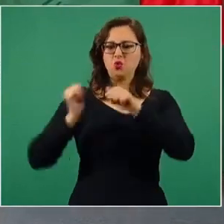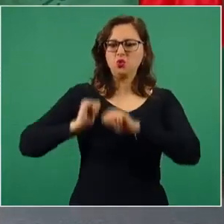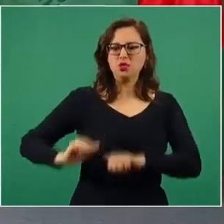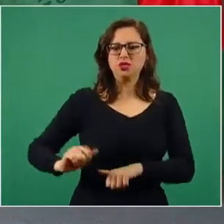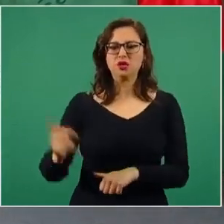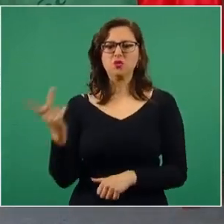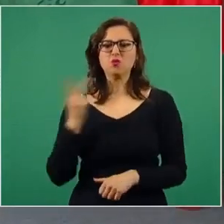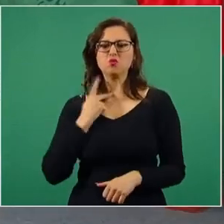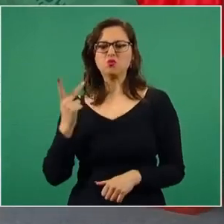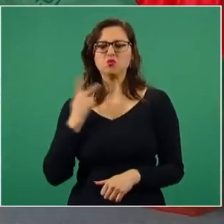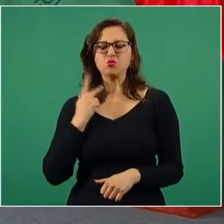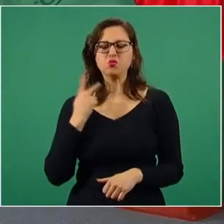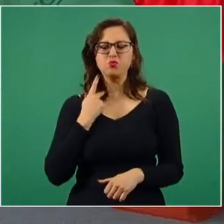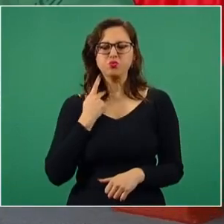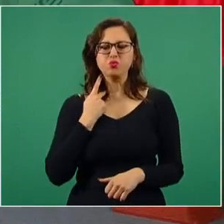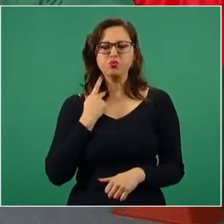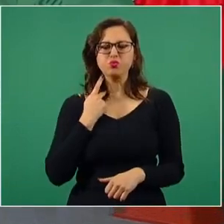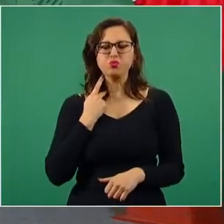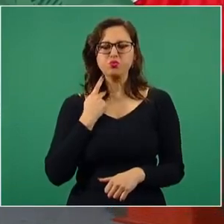políticos,